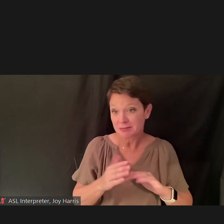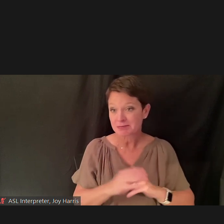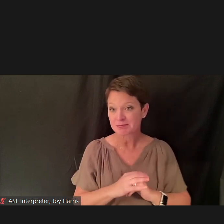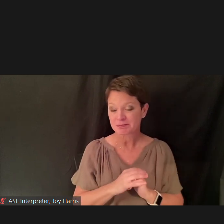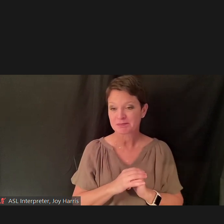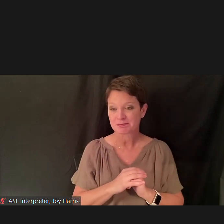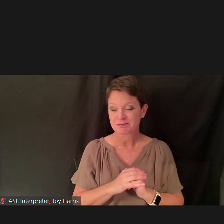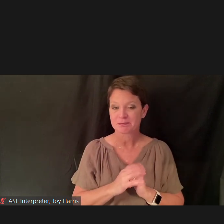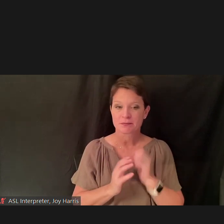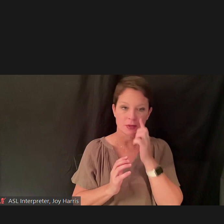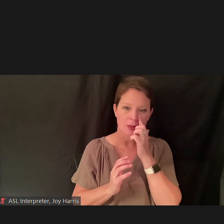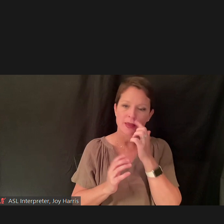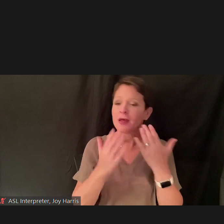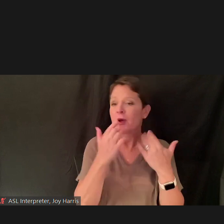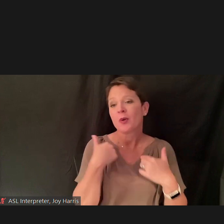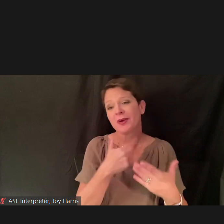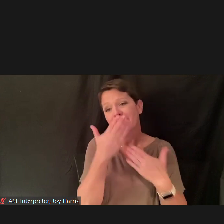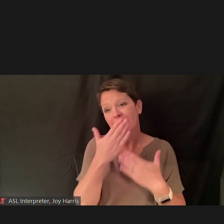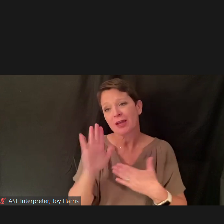inquietudes.